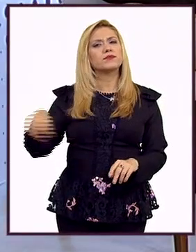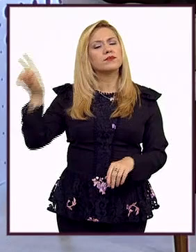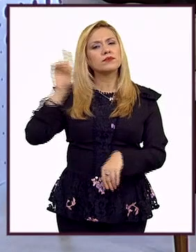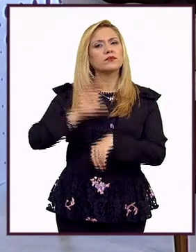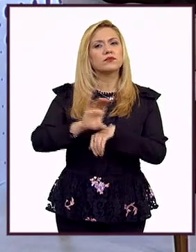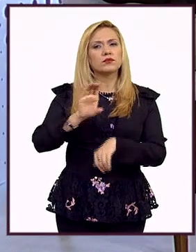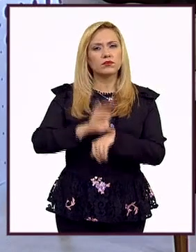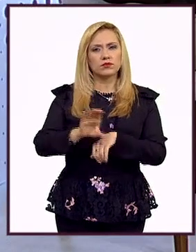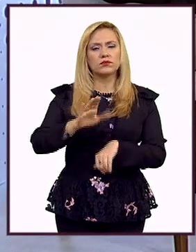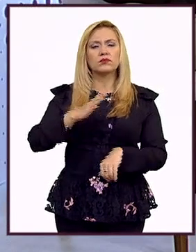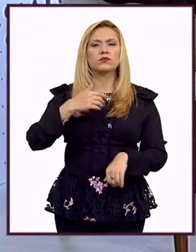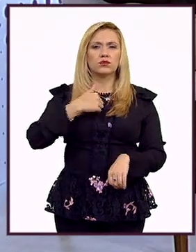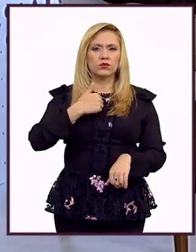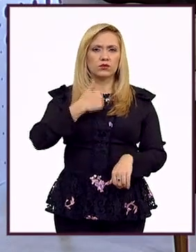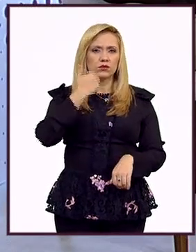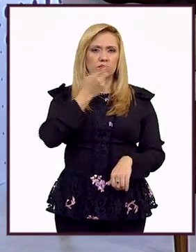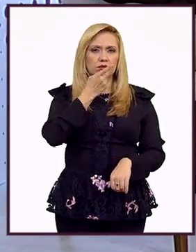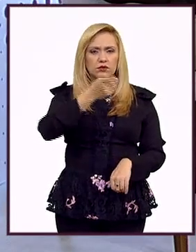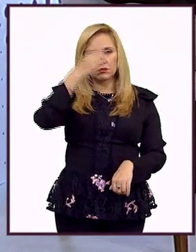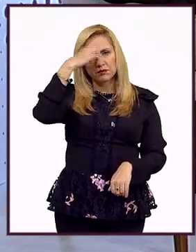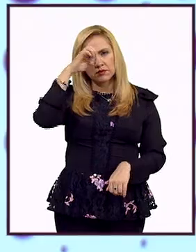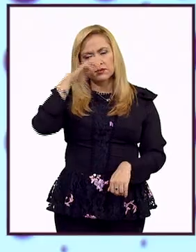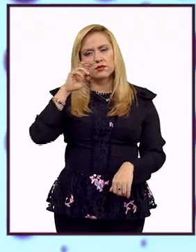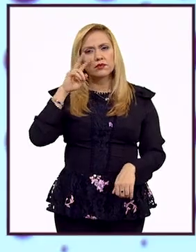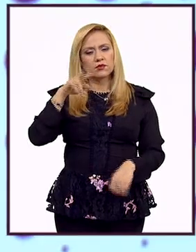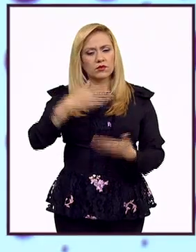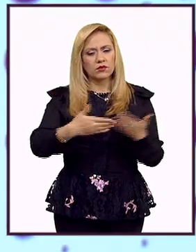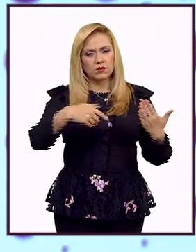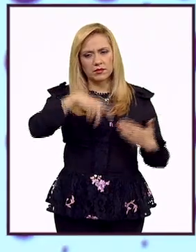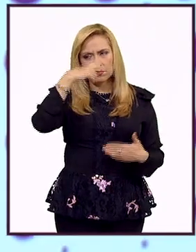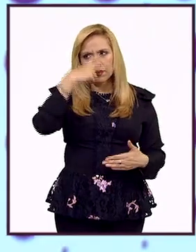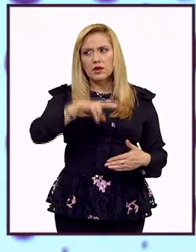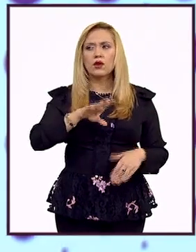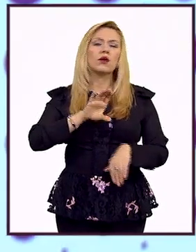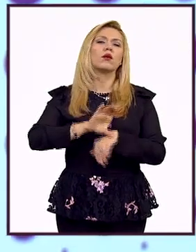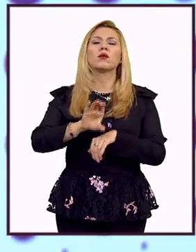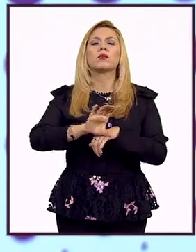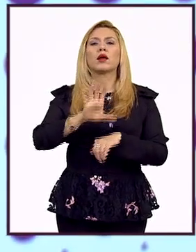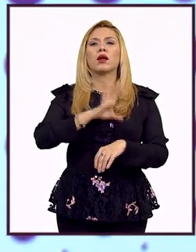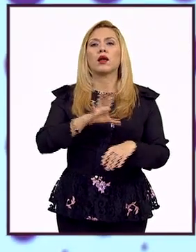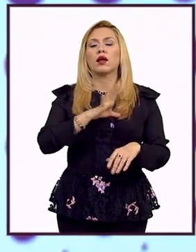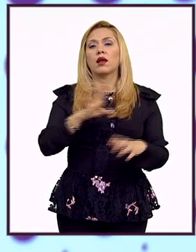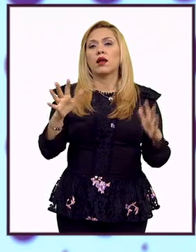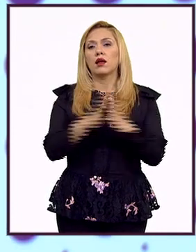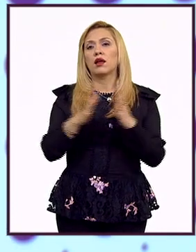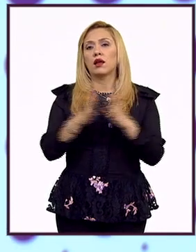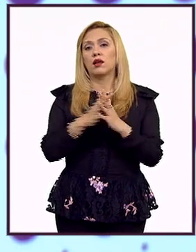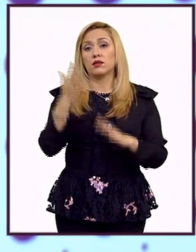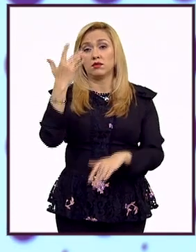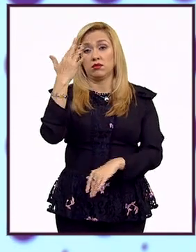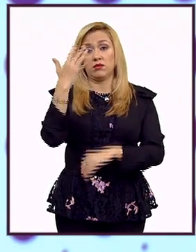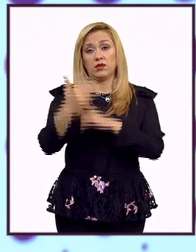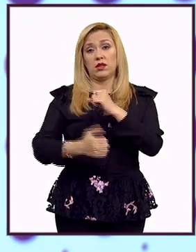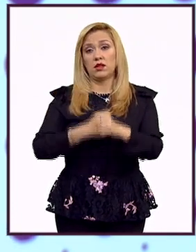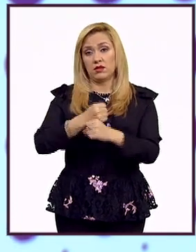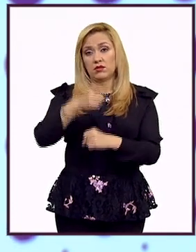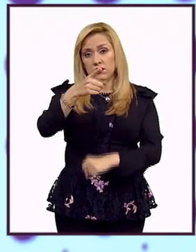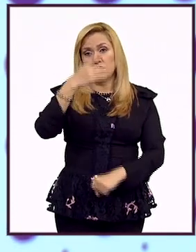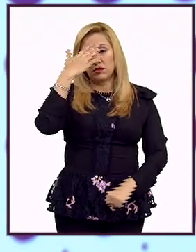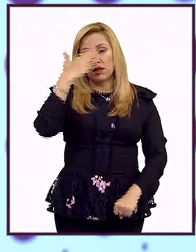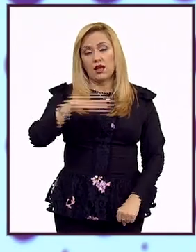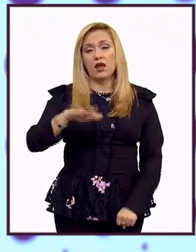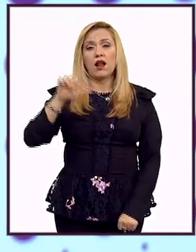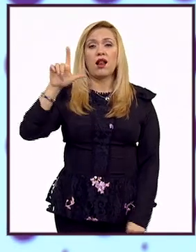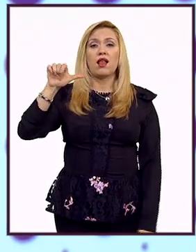ha vivido una experiencia muy parecida a la experiencia que está viviendo ahora México. Colombia ha tenido un conflicto armado de más de 50 años, ya, bueno, recientemente ustedes saben que hubo un